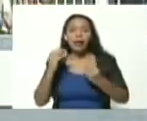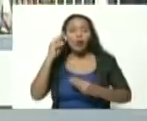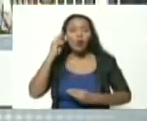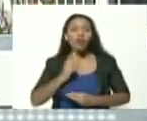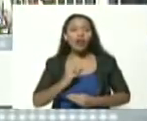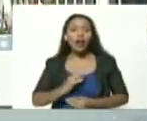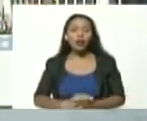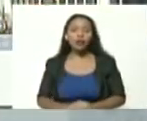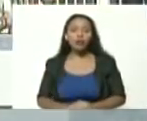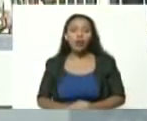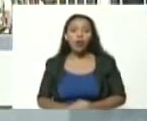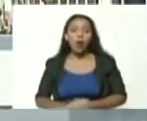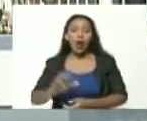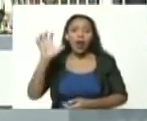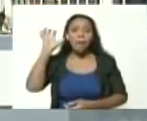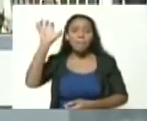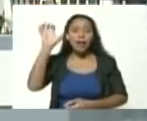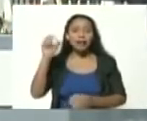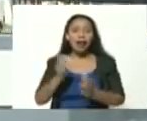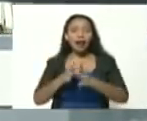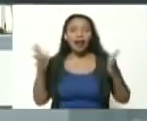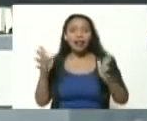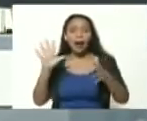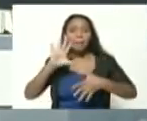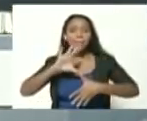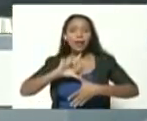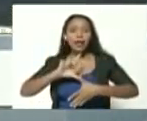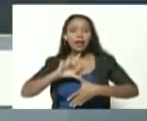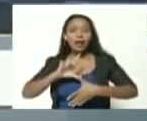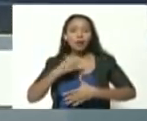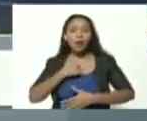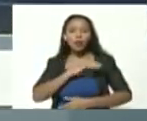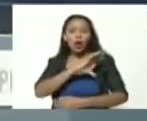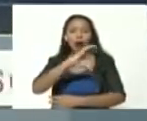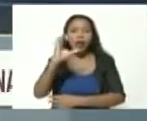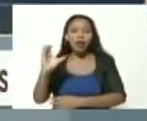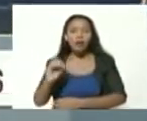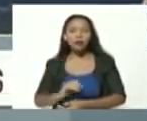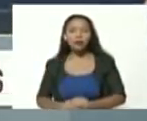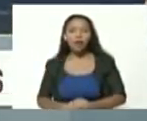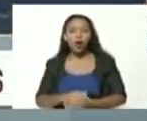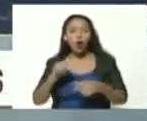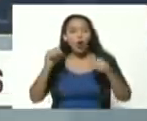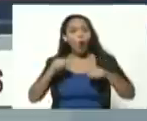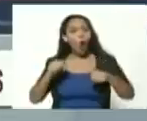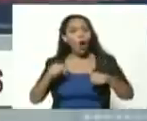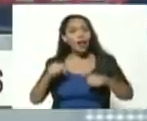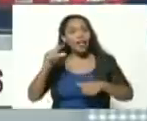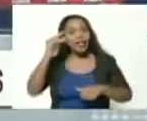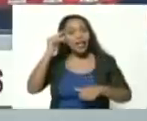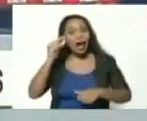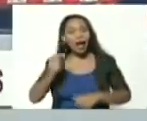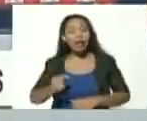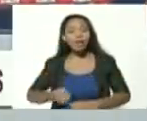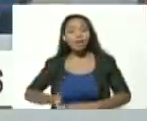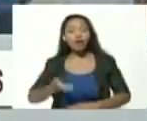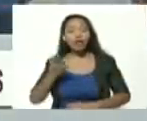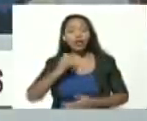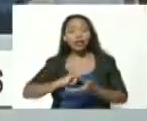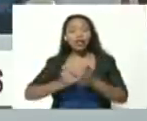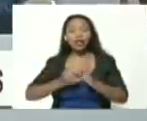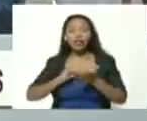bolivarianos, para la patria grande, para nuestra América Latina, nuestro Caribe. Hoy, en un día tan